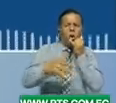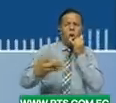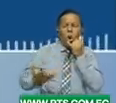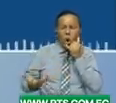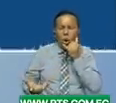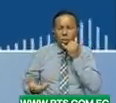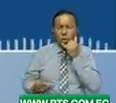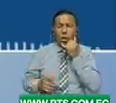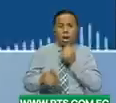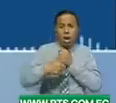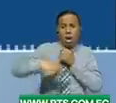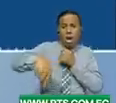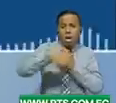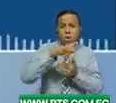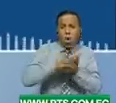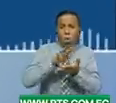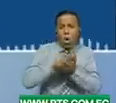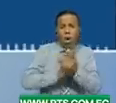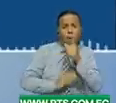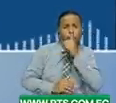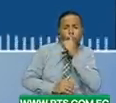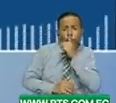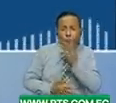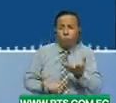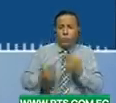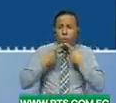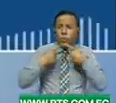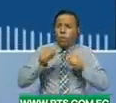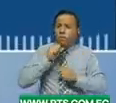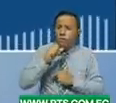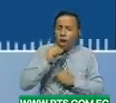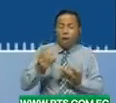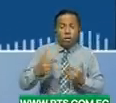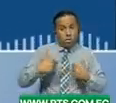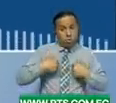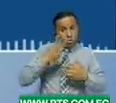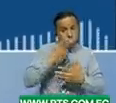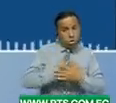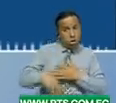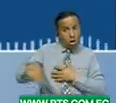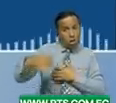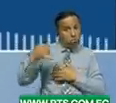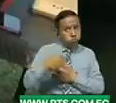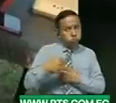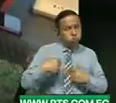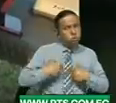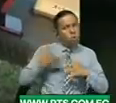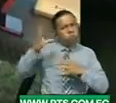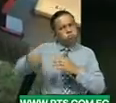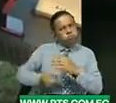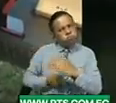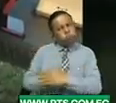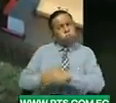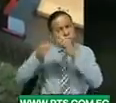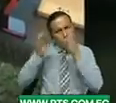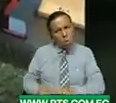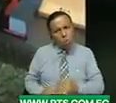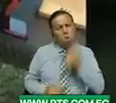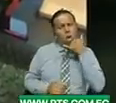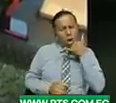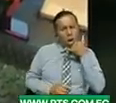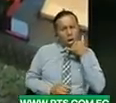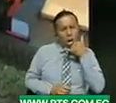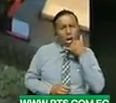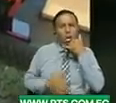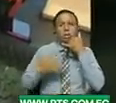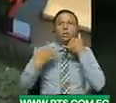lo quieren dejar oculto. Yo tengo una niña ahí y si alguien se le atreve a tocar a mi hija, yo lo mato. Tras conocerse la noticia, la Embajada